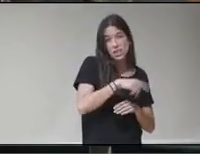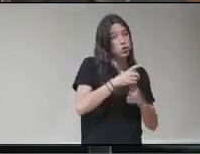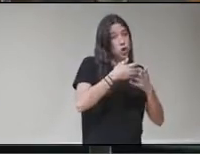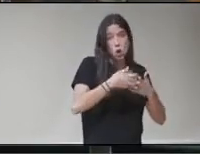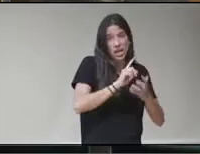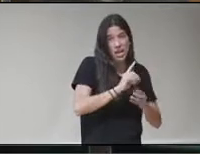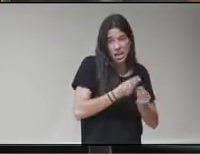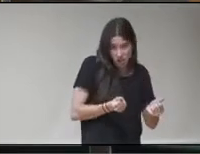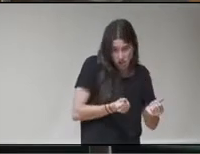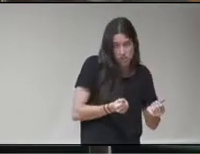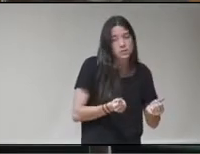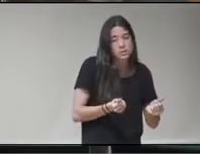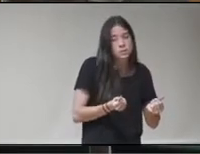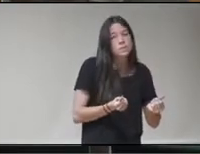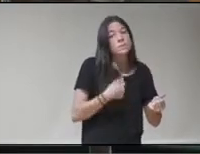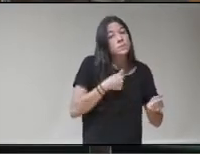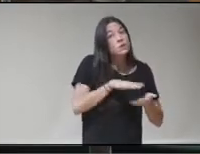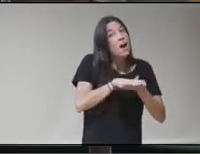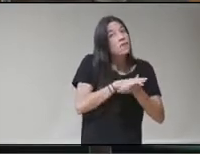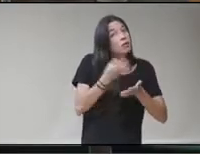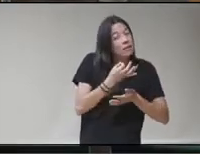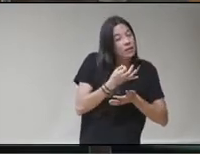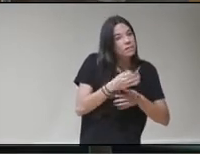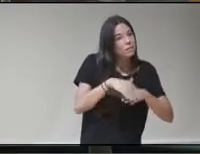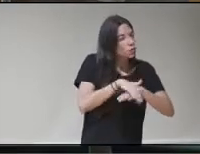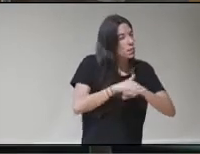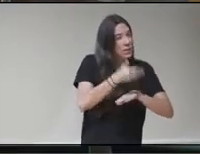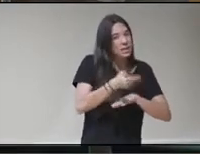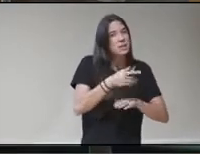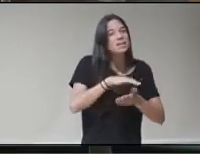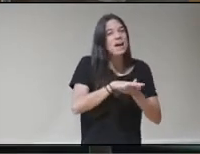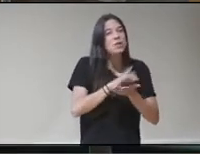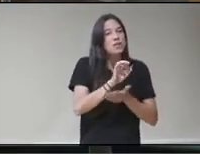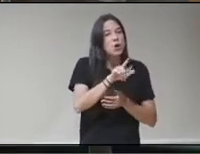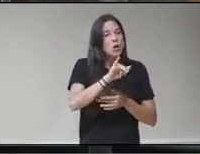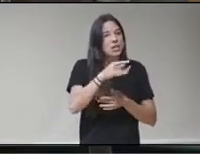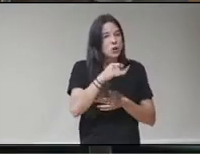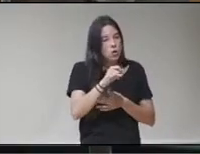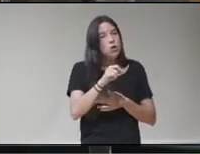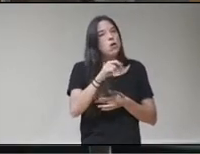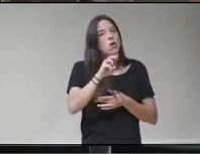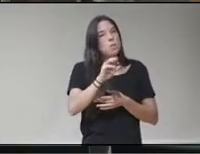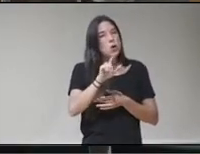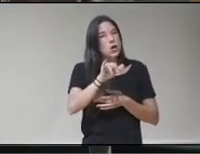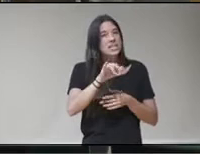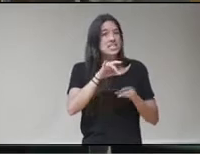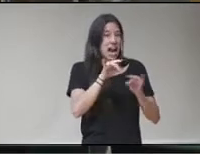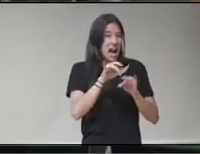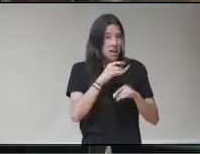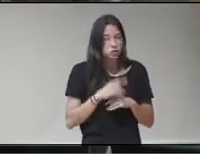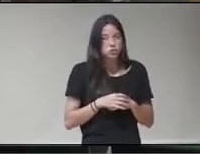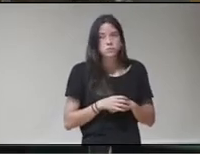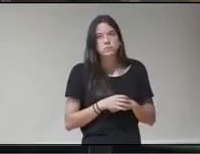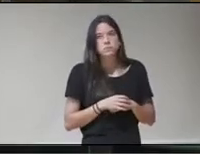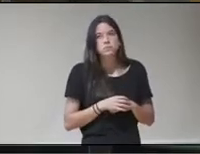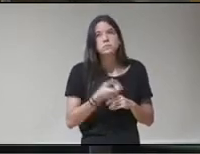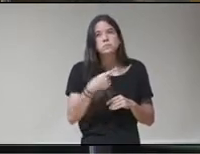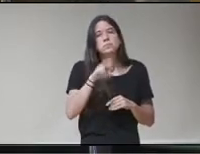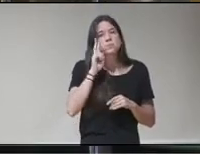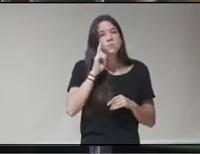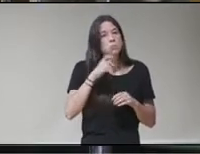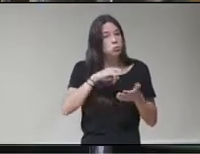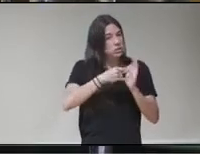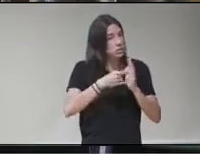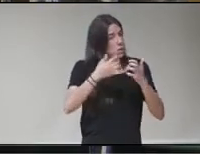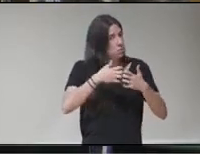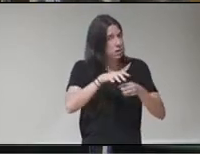digeribles, estoy hablando fundamentalmente de oligo y polisacáridos. Nosotros, que tenemos un arsenal enzimático maravilloso